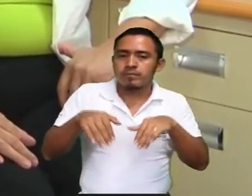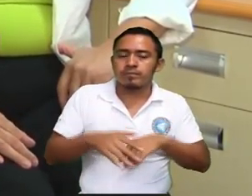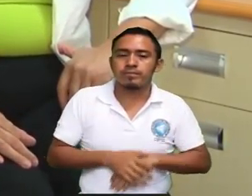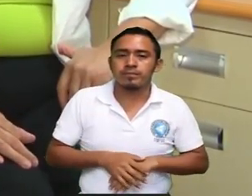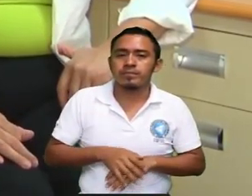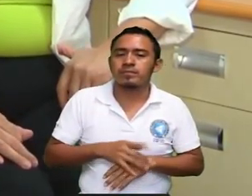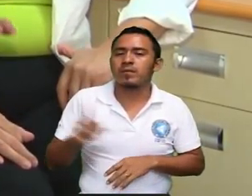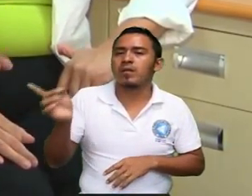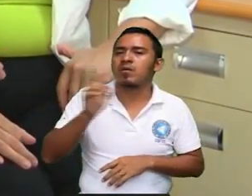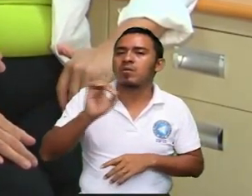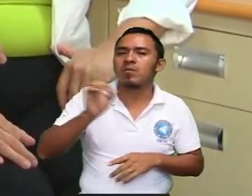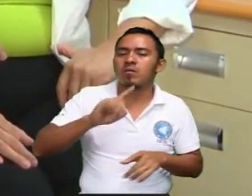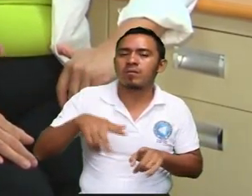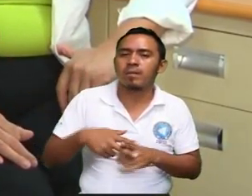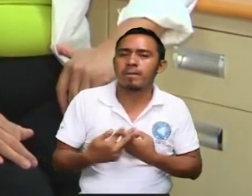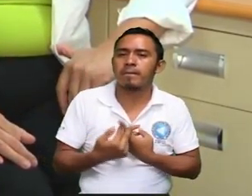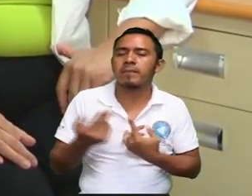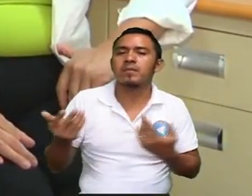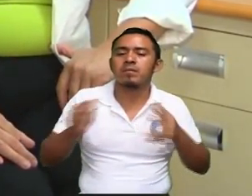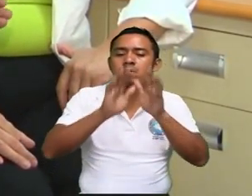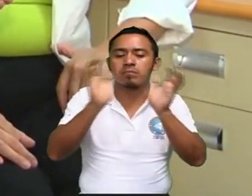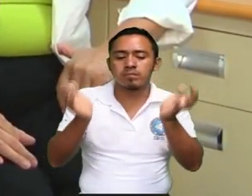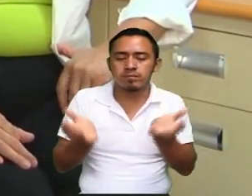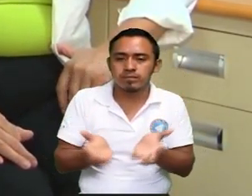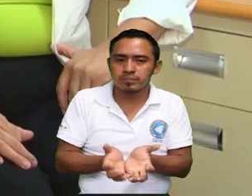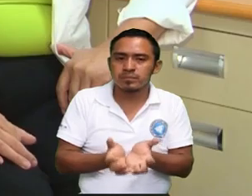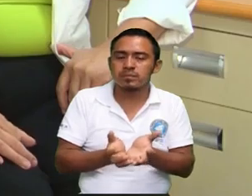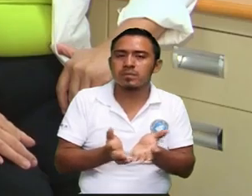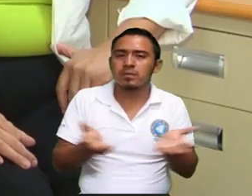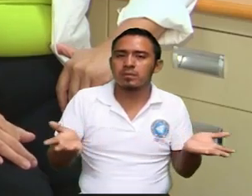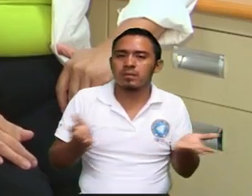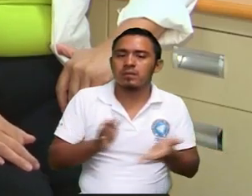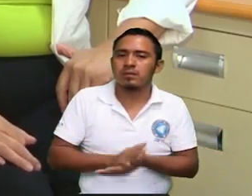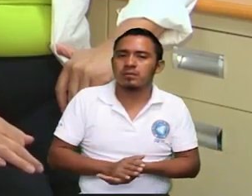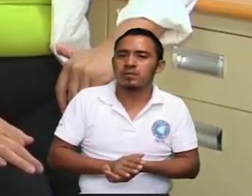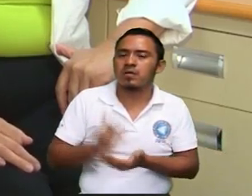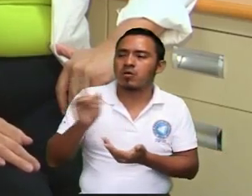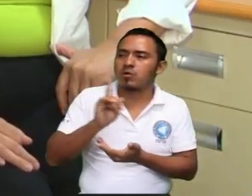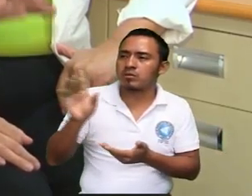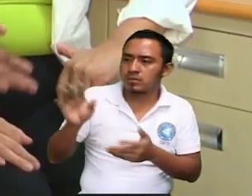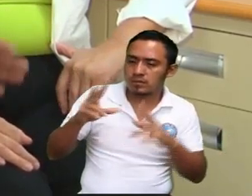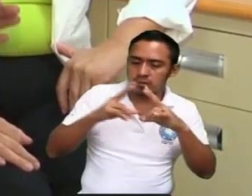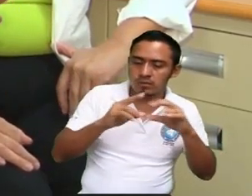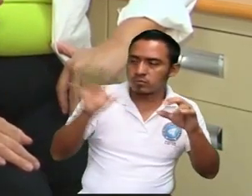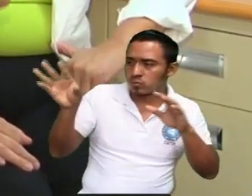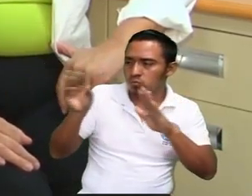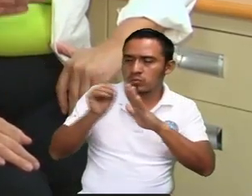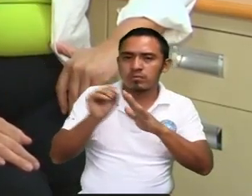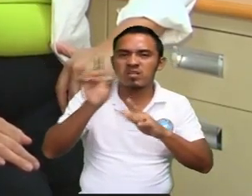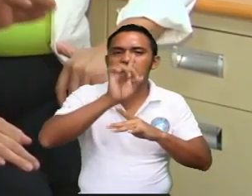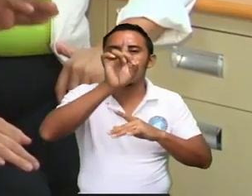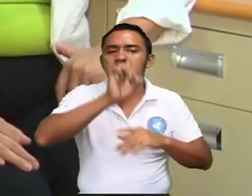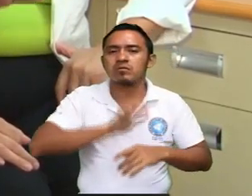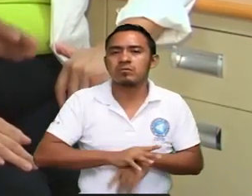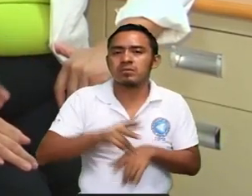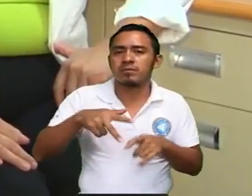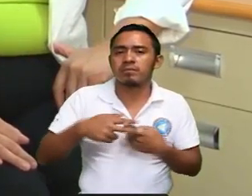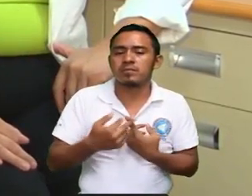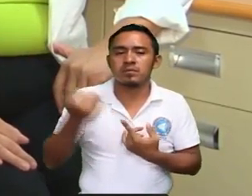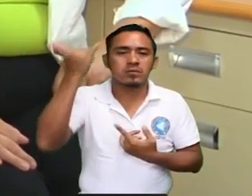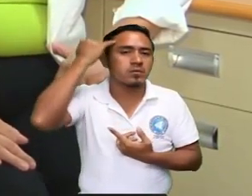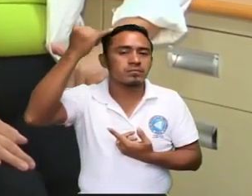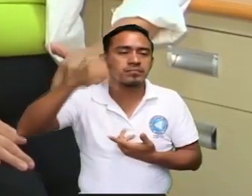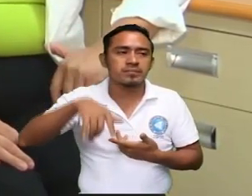que inició en el mundo? Obviamente tiene que haber un precedente, claro. Y Nicaragua la está retomando. Claro. ¿Dónde nace esta